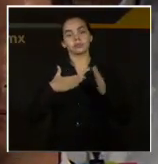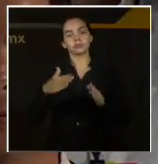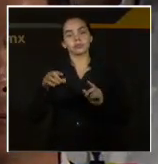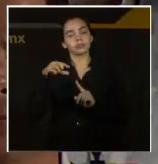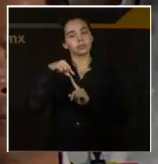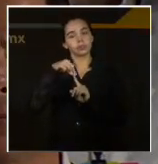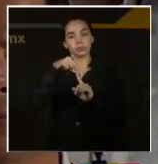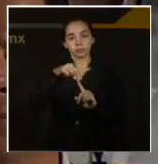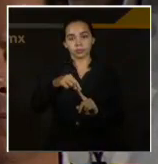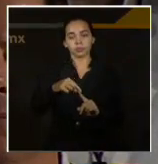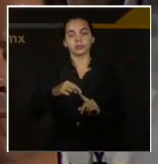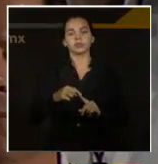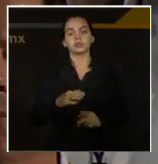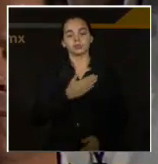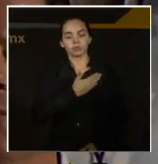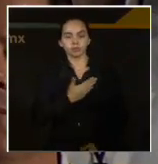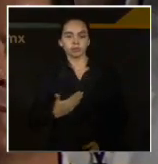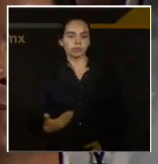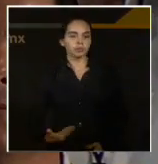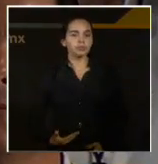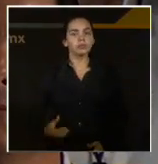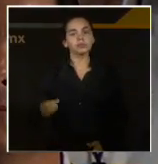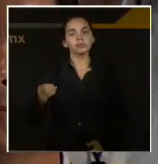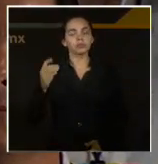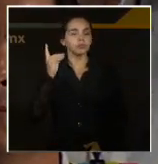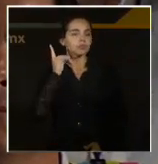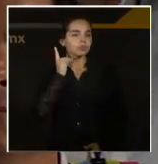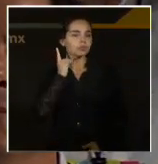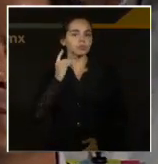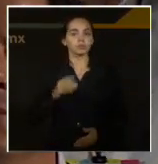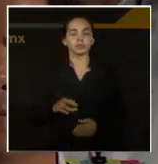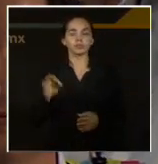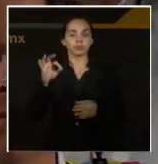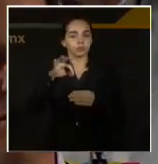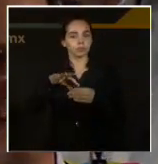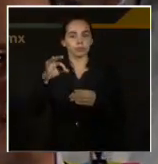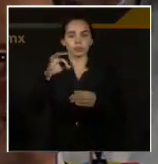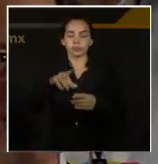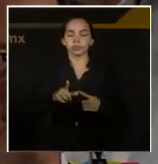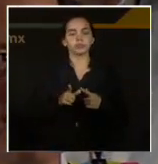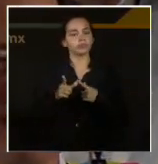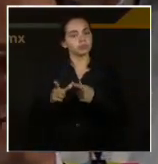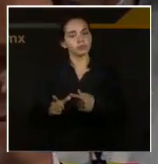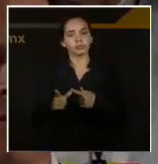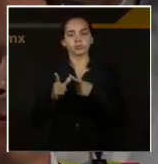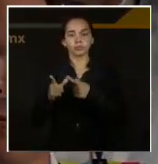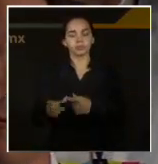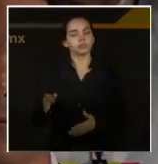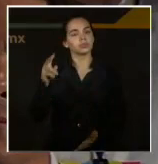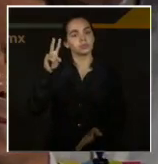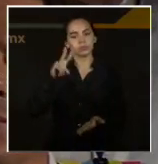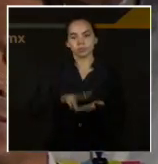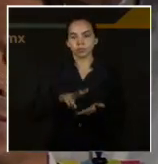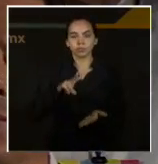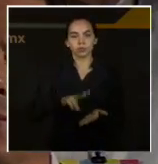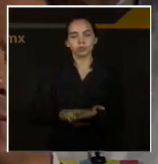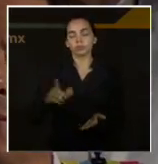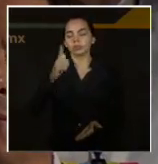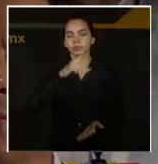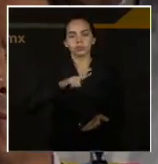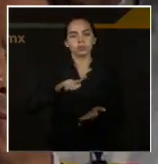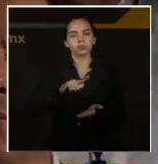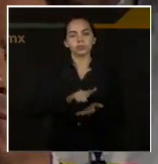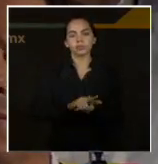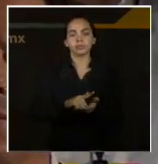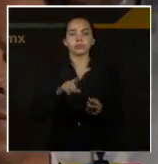a ocupar algún cargo de elección popular. Con votaciones concurrentes se da certeza y legitimidad a